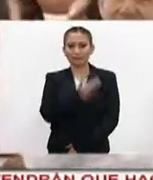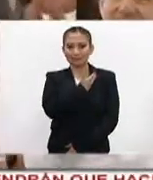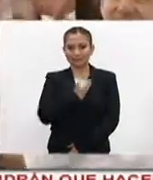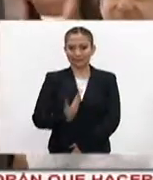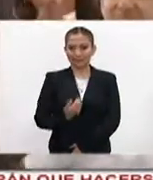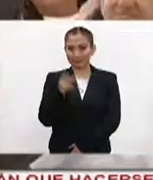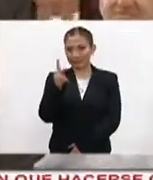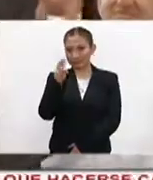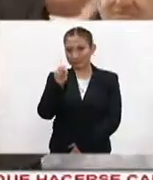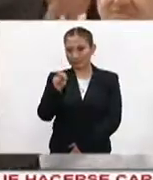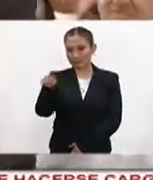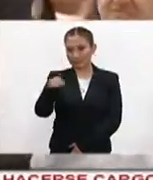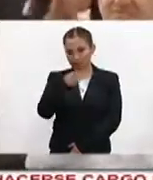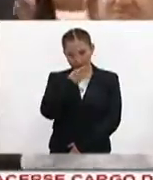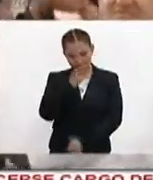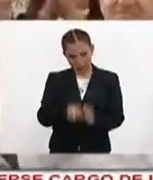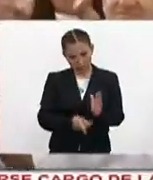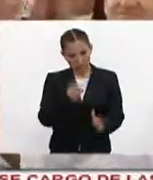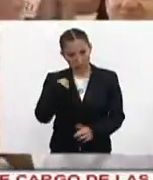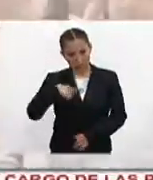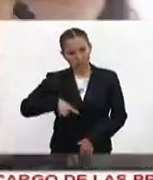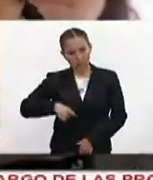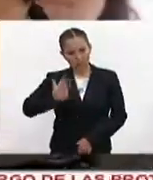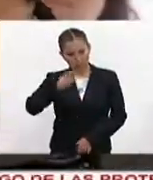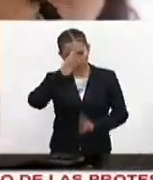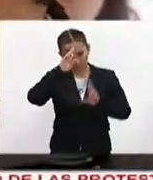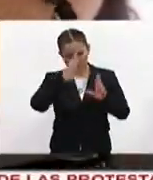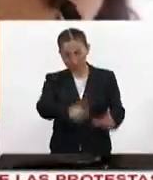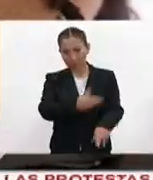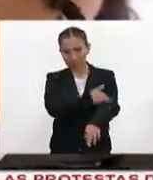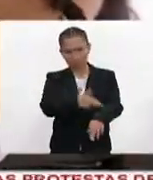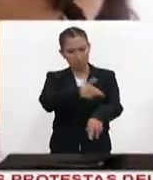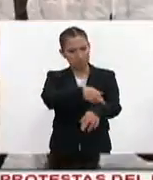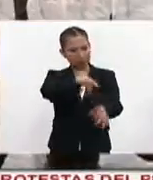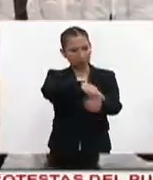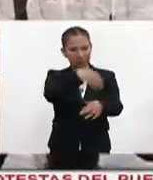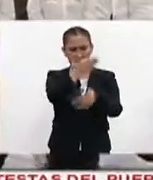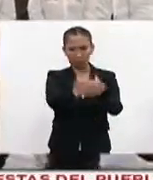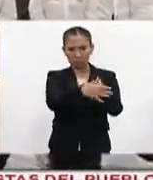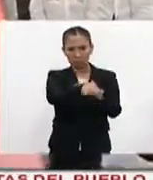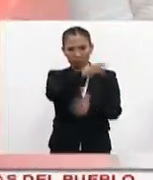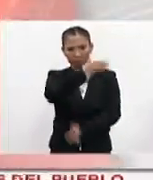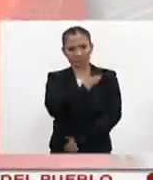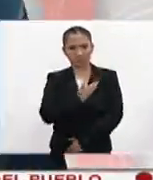El presidente Enrique Peña Nieto reitera que el gobierno federal será respetuoso del proceso electoral.